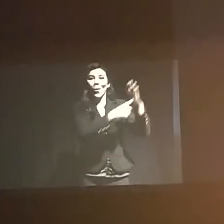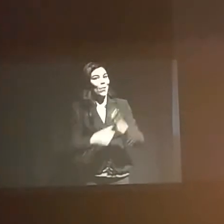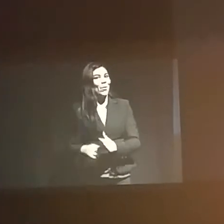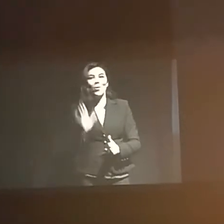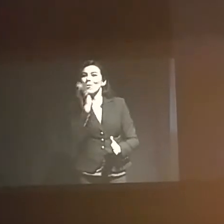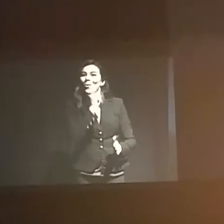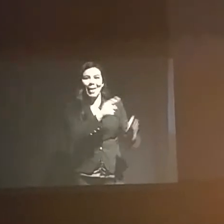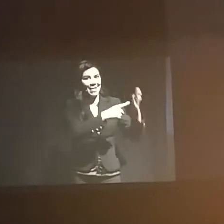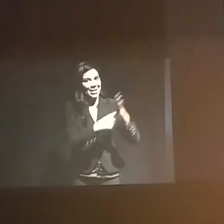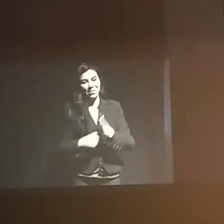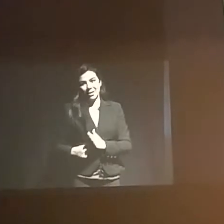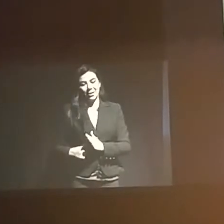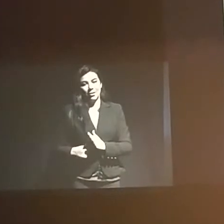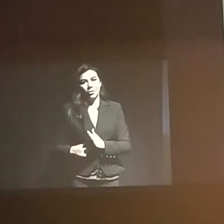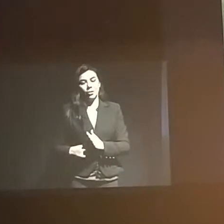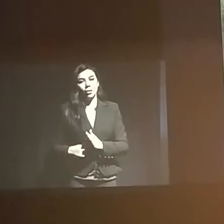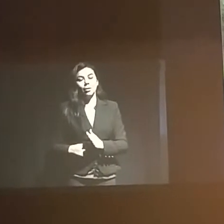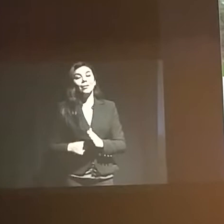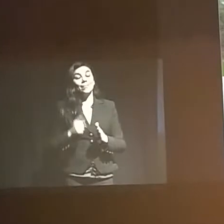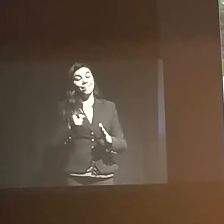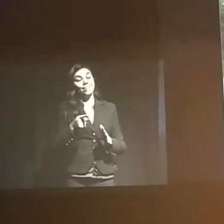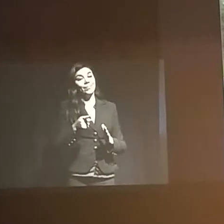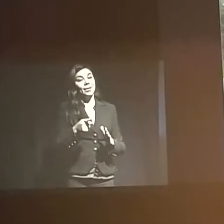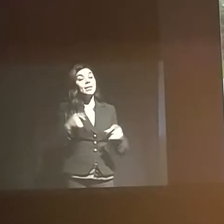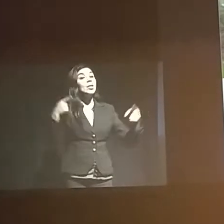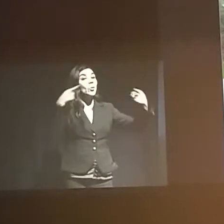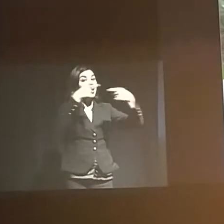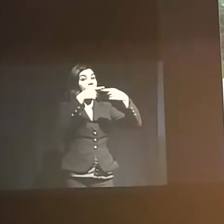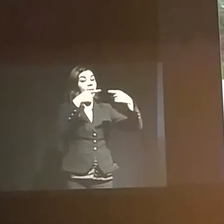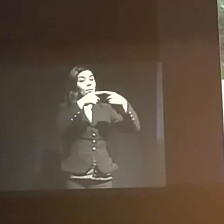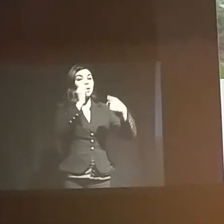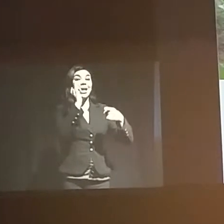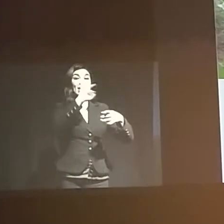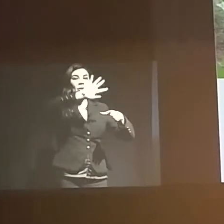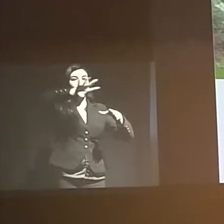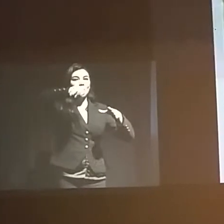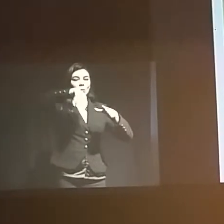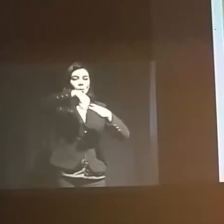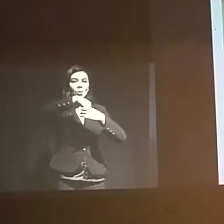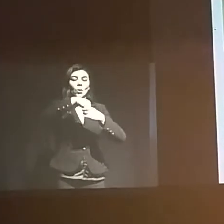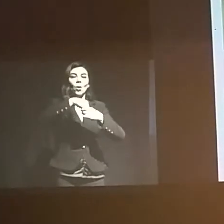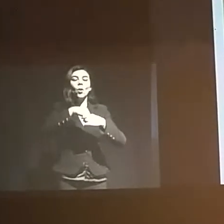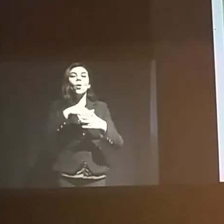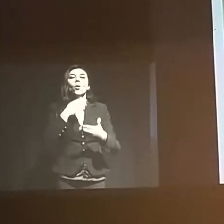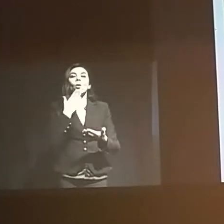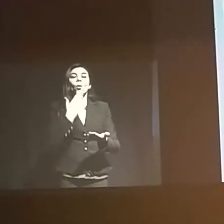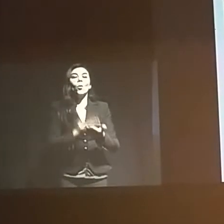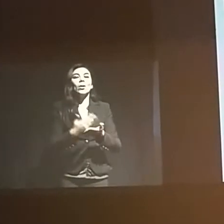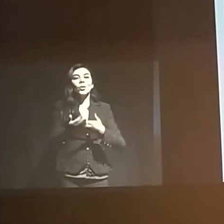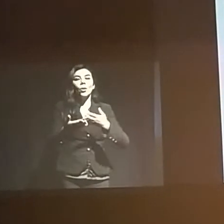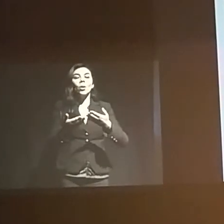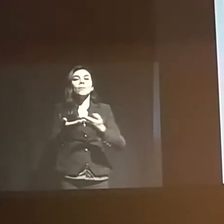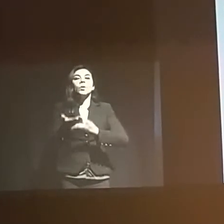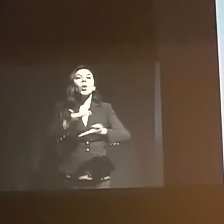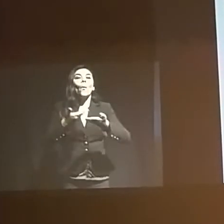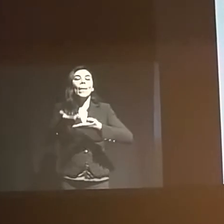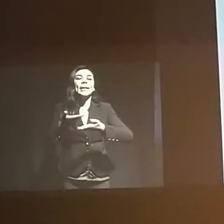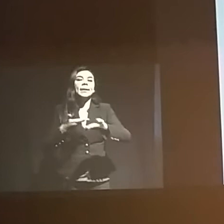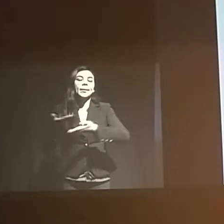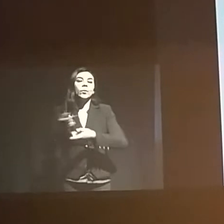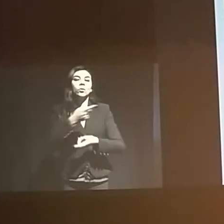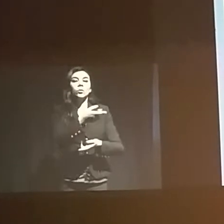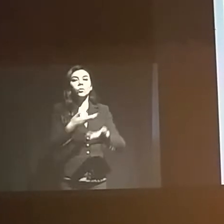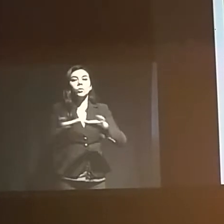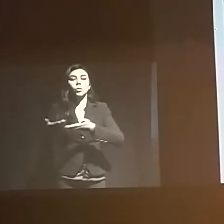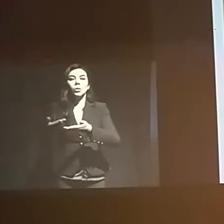positiva. Esa es la idea. Al final, la inclusión se logra cuando compartimos todos juntos. No tanto como, aquí